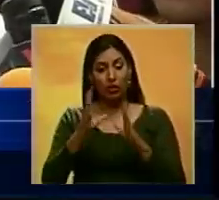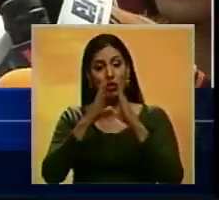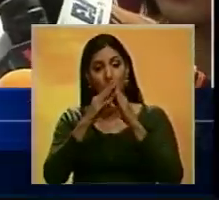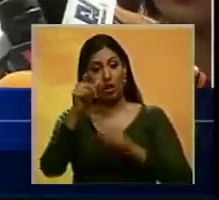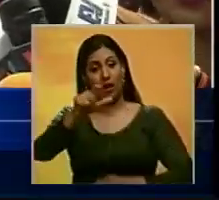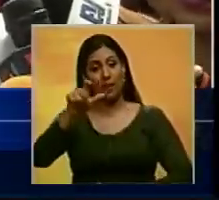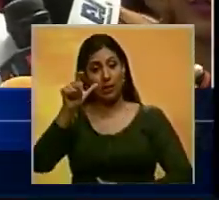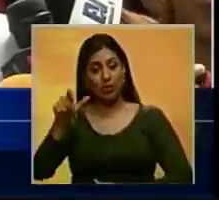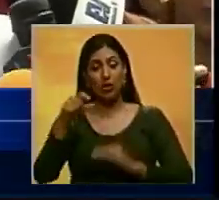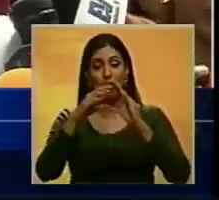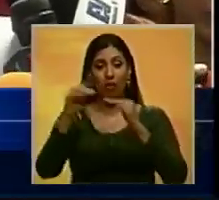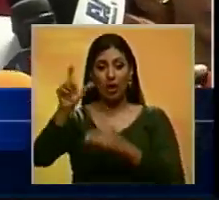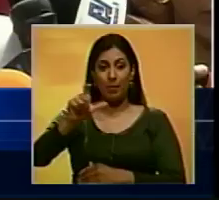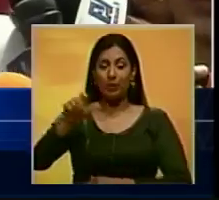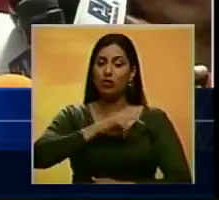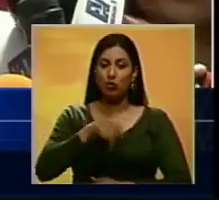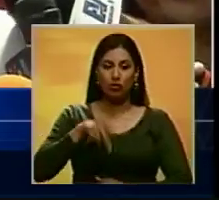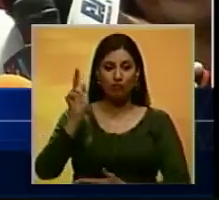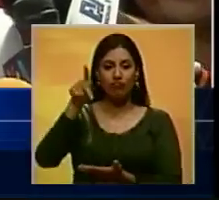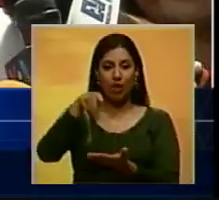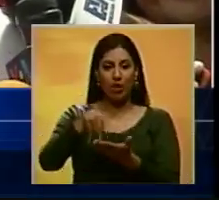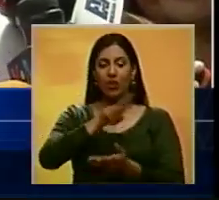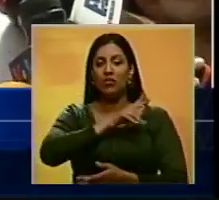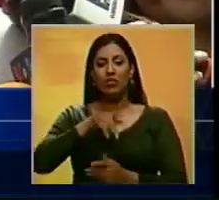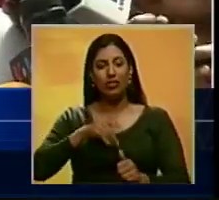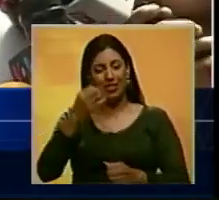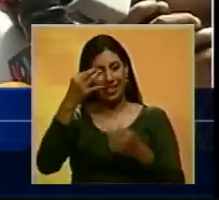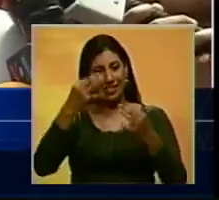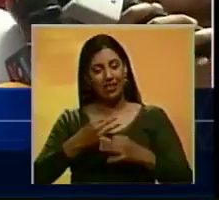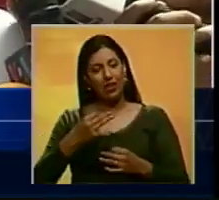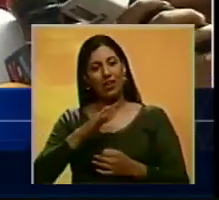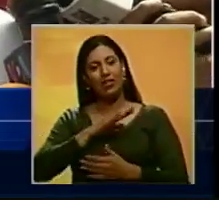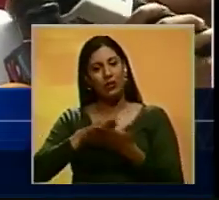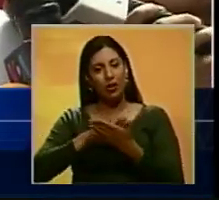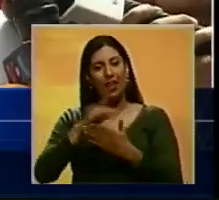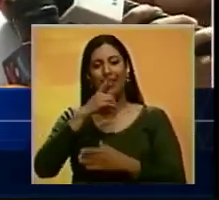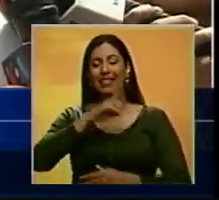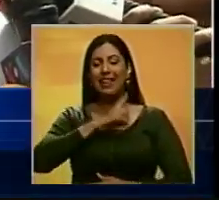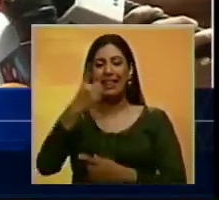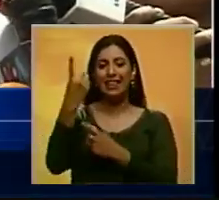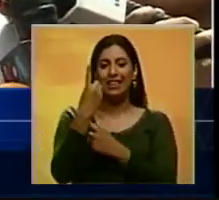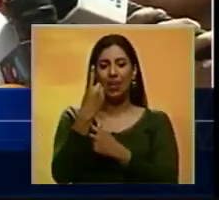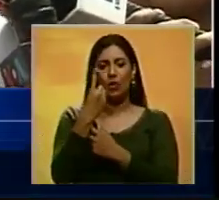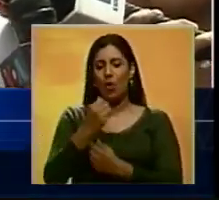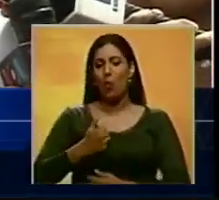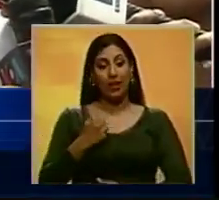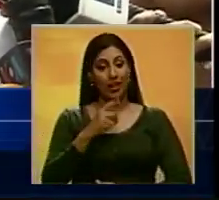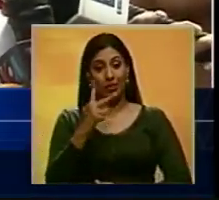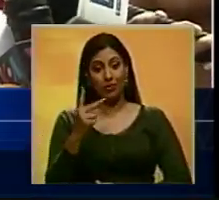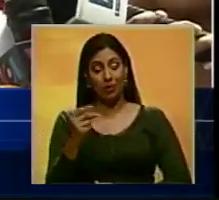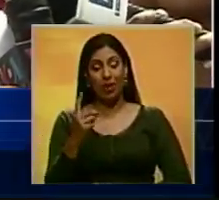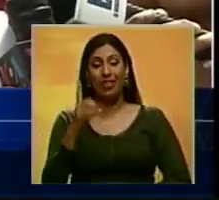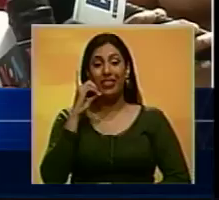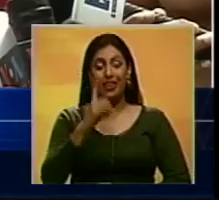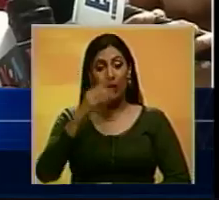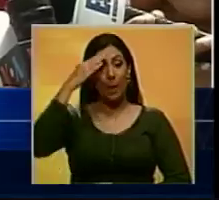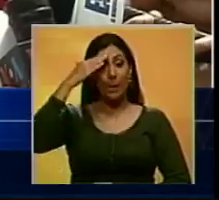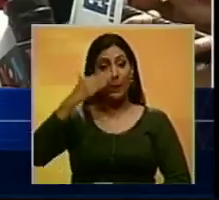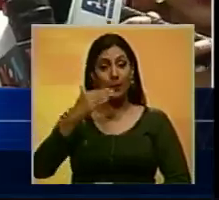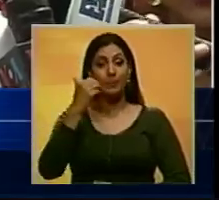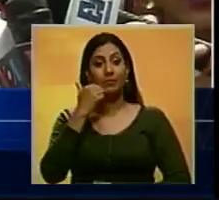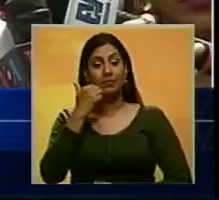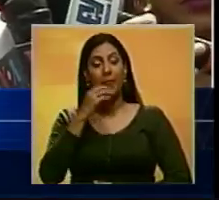toda la sociedad, a todos los ciudadanos, aquí estamos. Estamos convencidos que enfrentamos una dictadura, no cualquiera, una dictadura